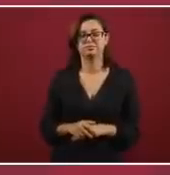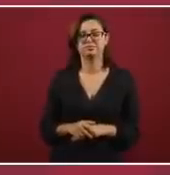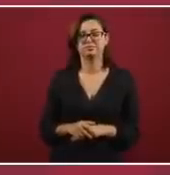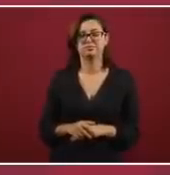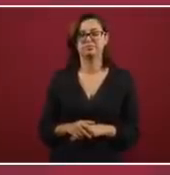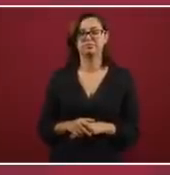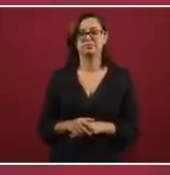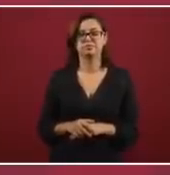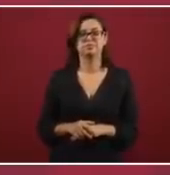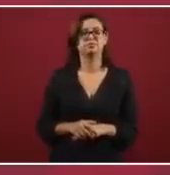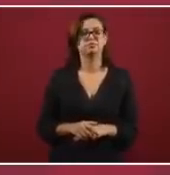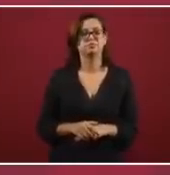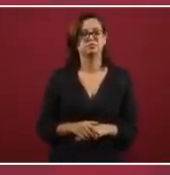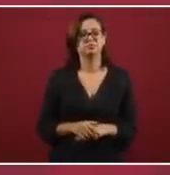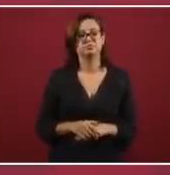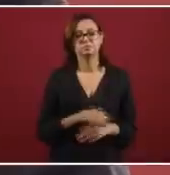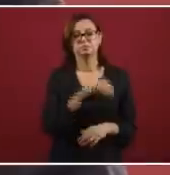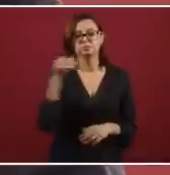se exonera